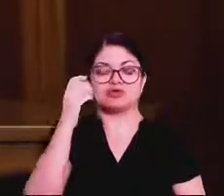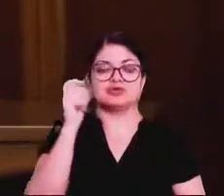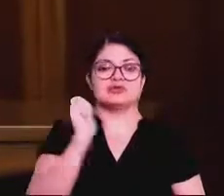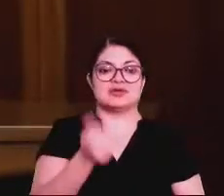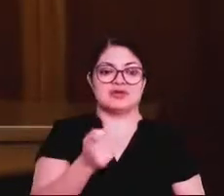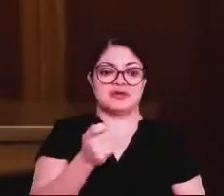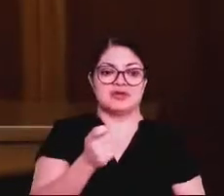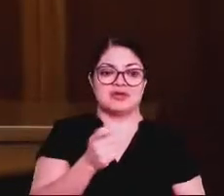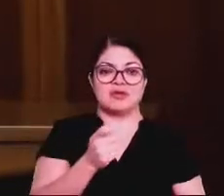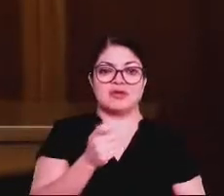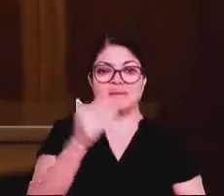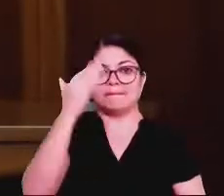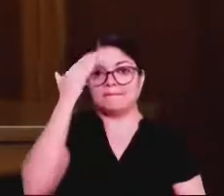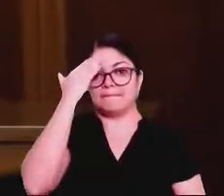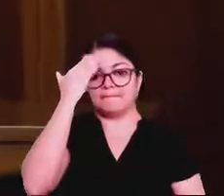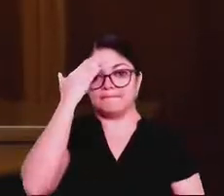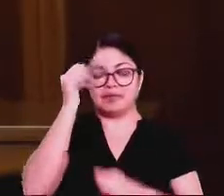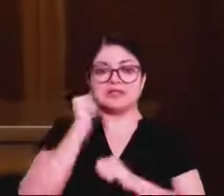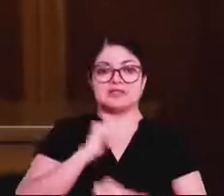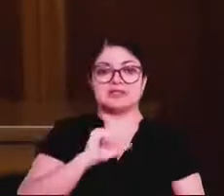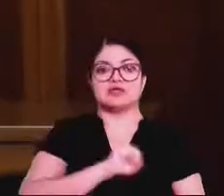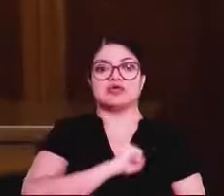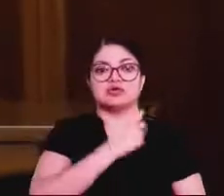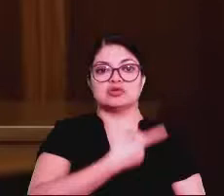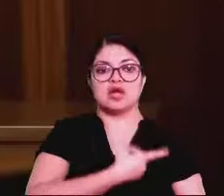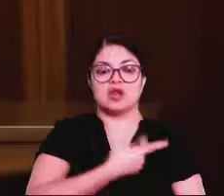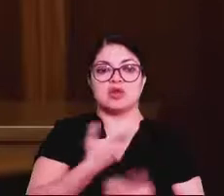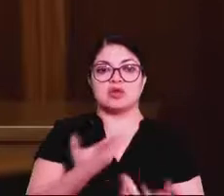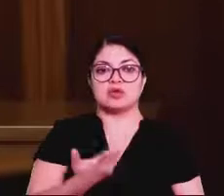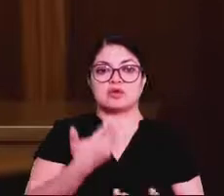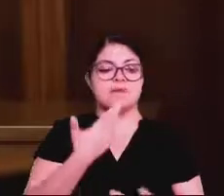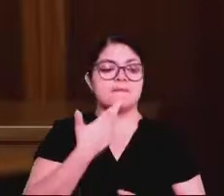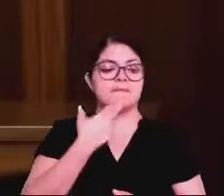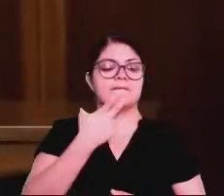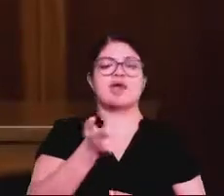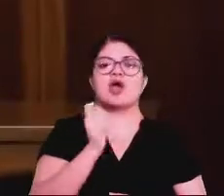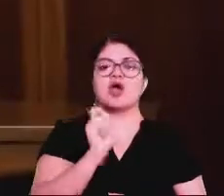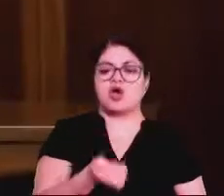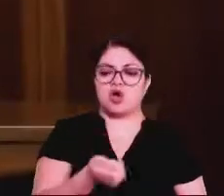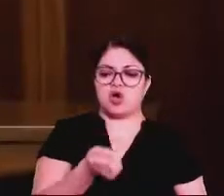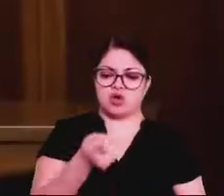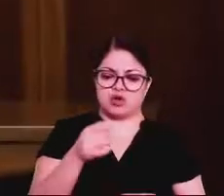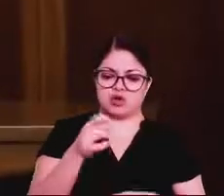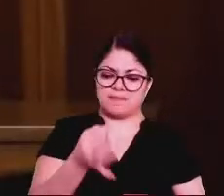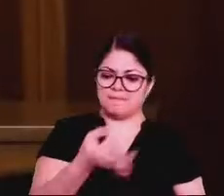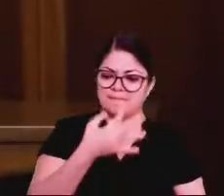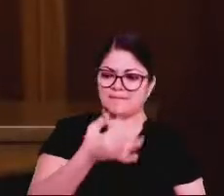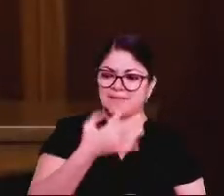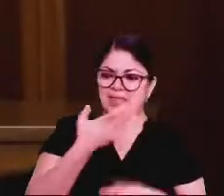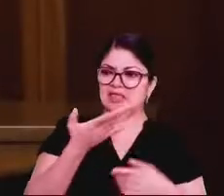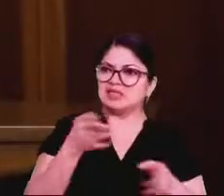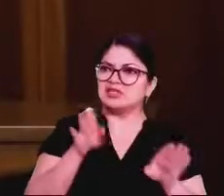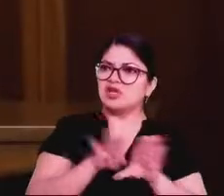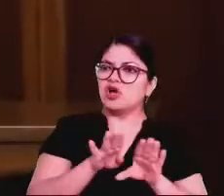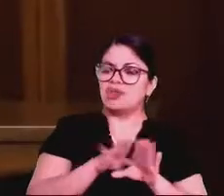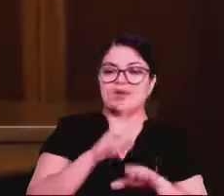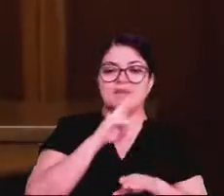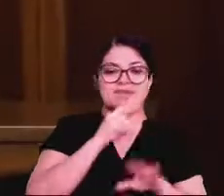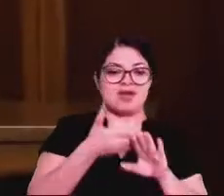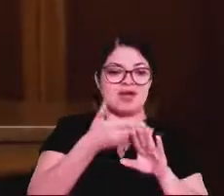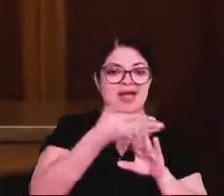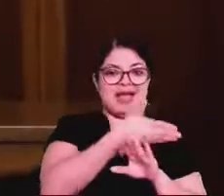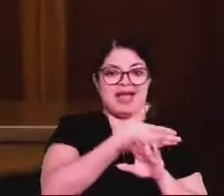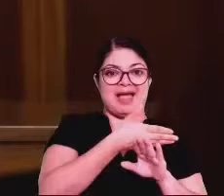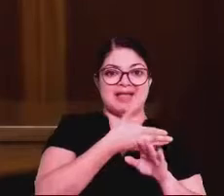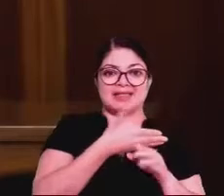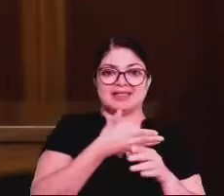principios de la salud. La mejor medicina es una buena prevención y la